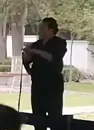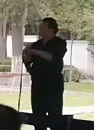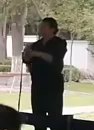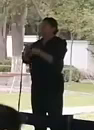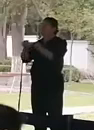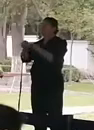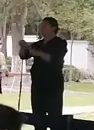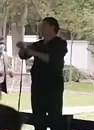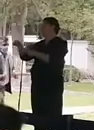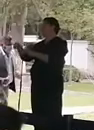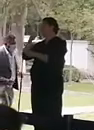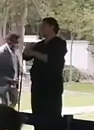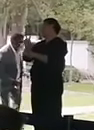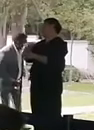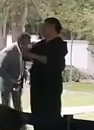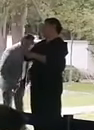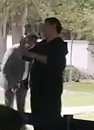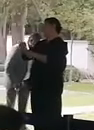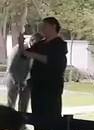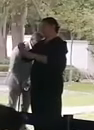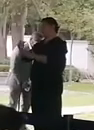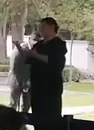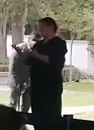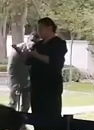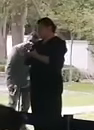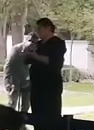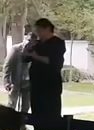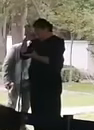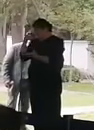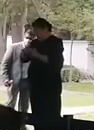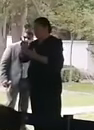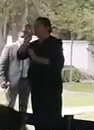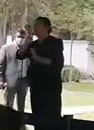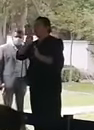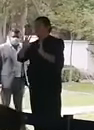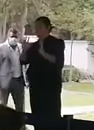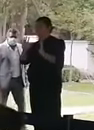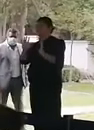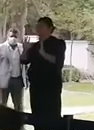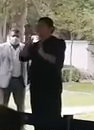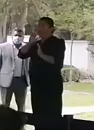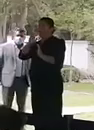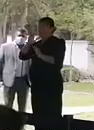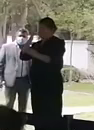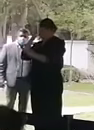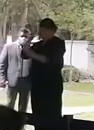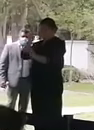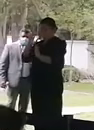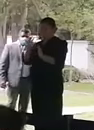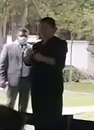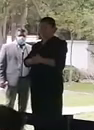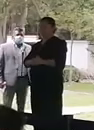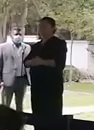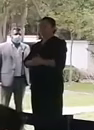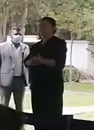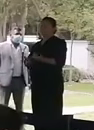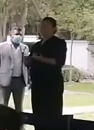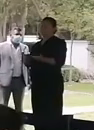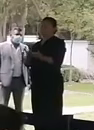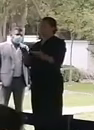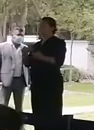hacer, yo creo que vamos a ver un tiempo donde sí se haga. Porque ahora, como lo ha dicho yo por